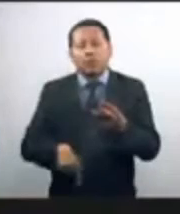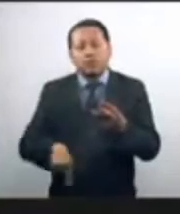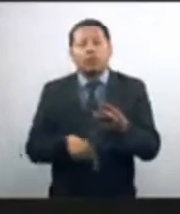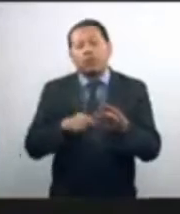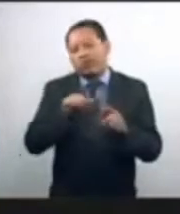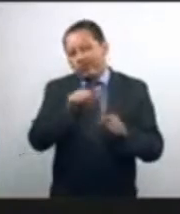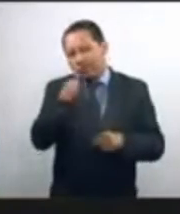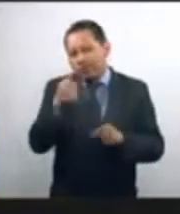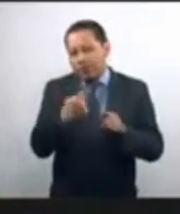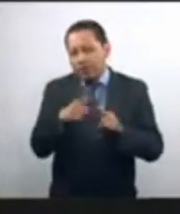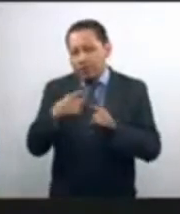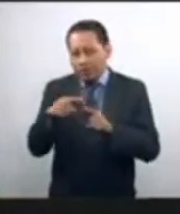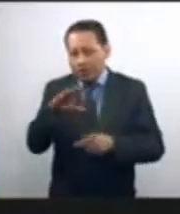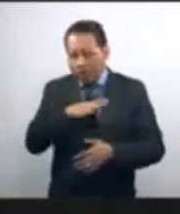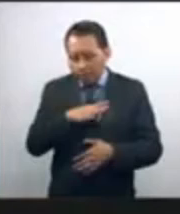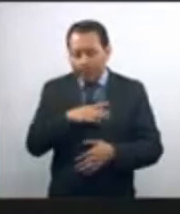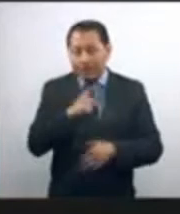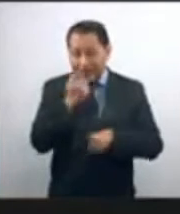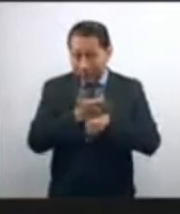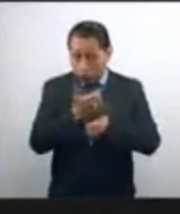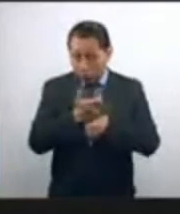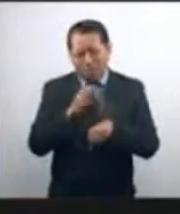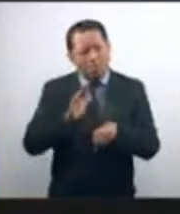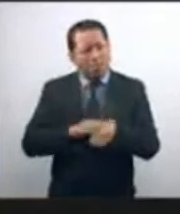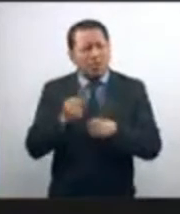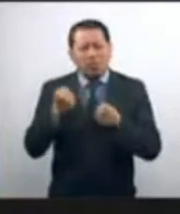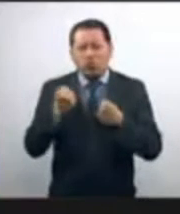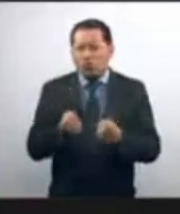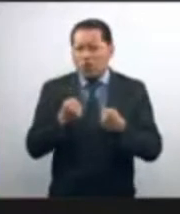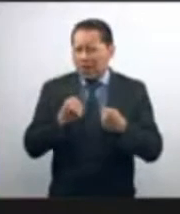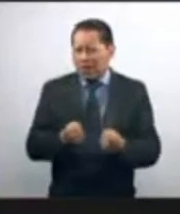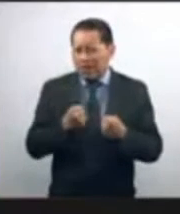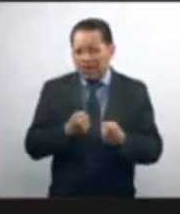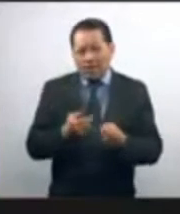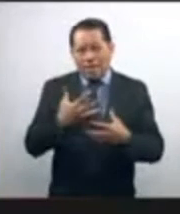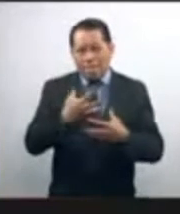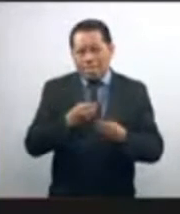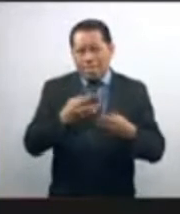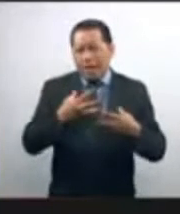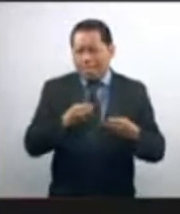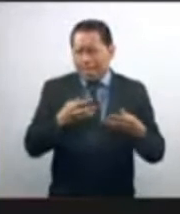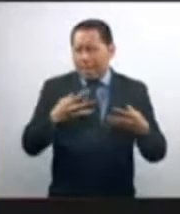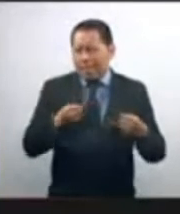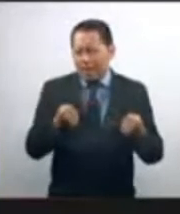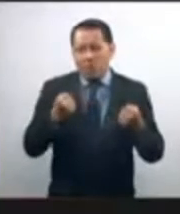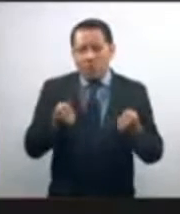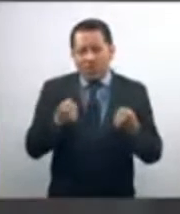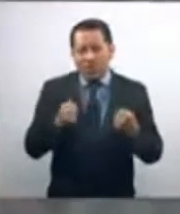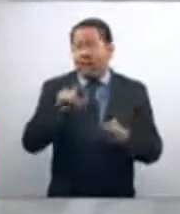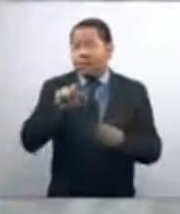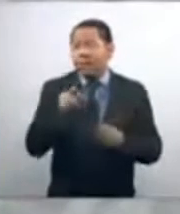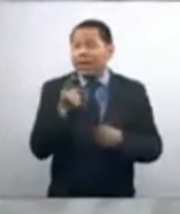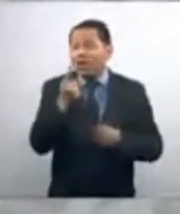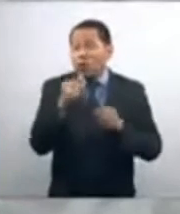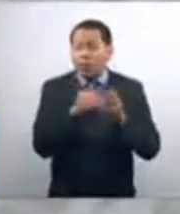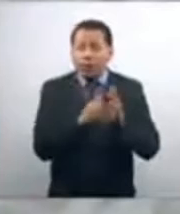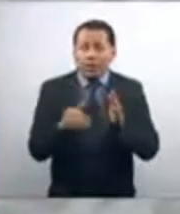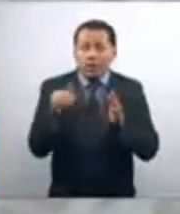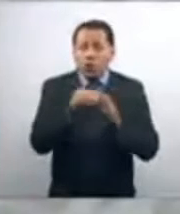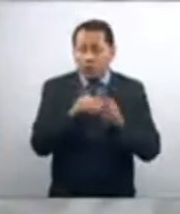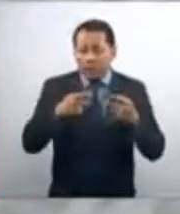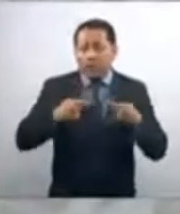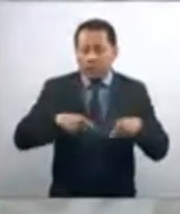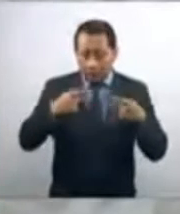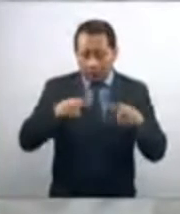demagogia. El país vecino tiene el mayor número de contagios en el mundo, superando los 21 millones de